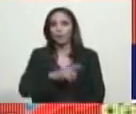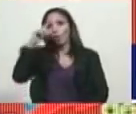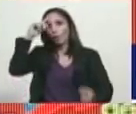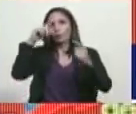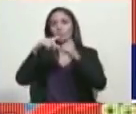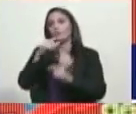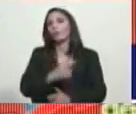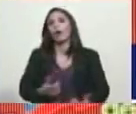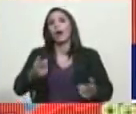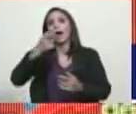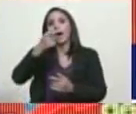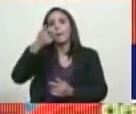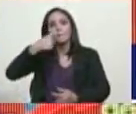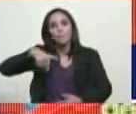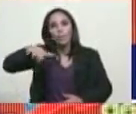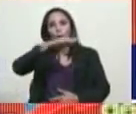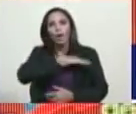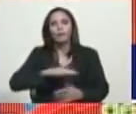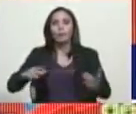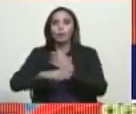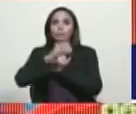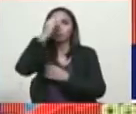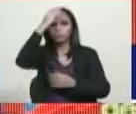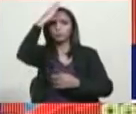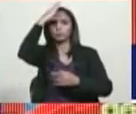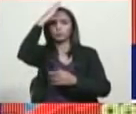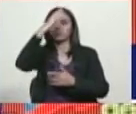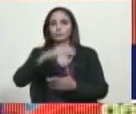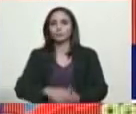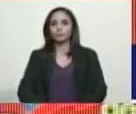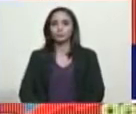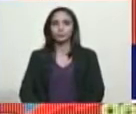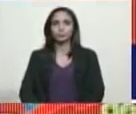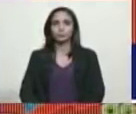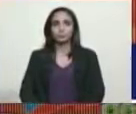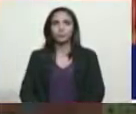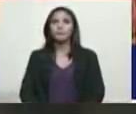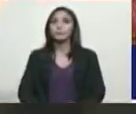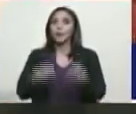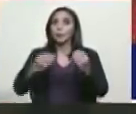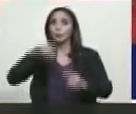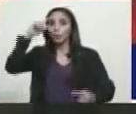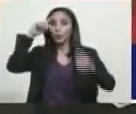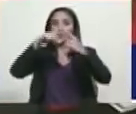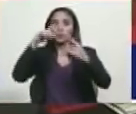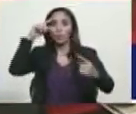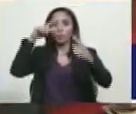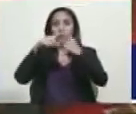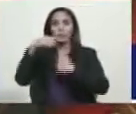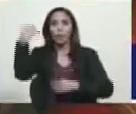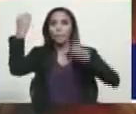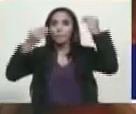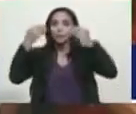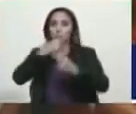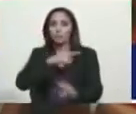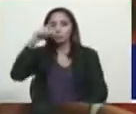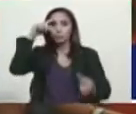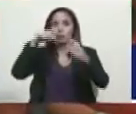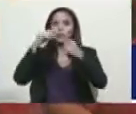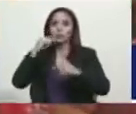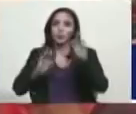de liberar al país del analfabetismo. Y lo logró. Grandes metas, pensó en grande, actuó en